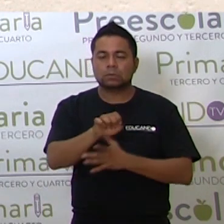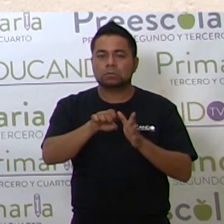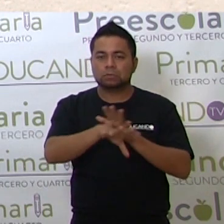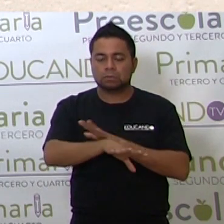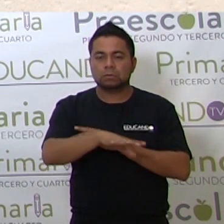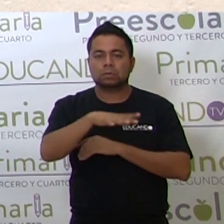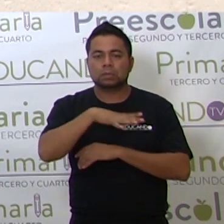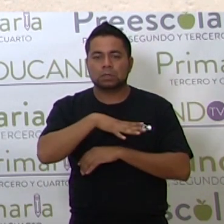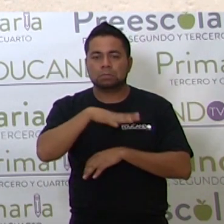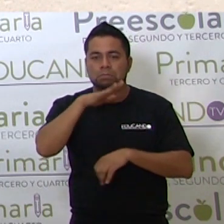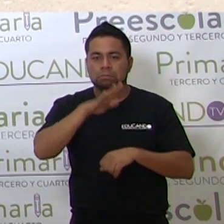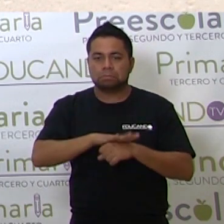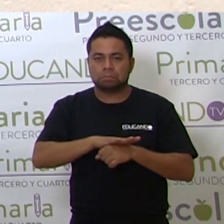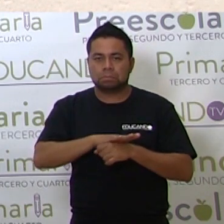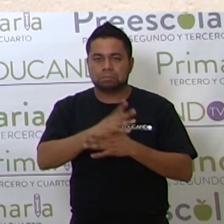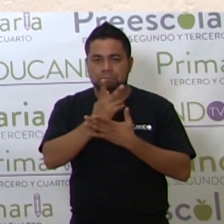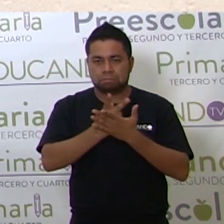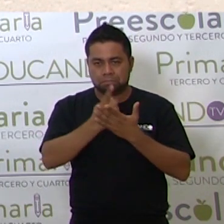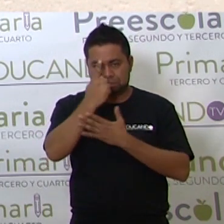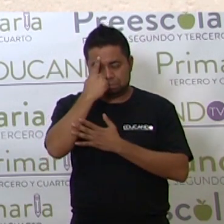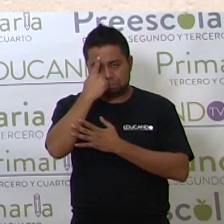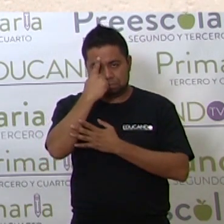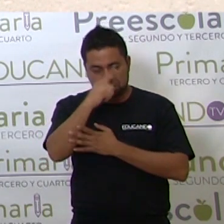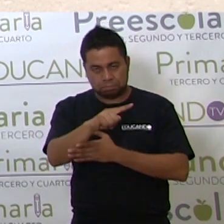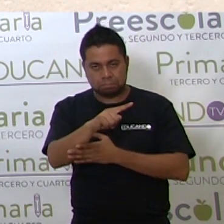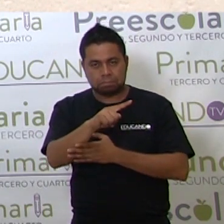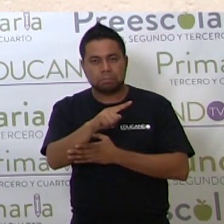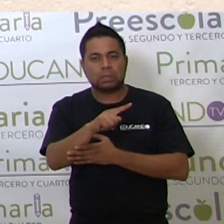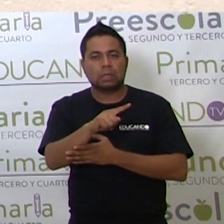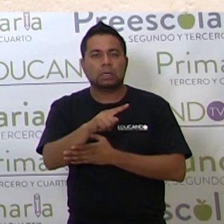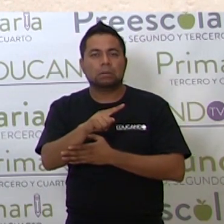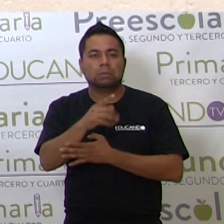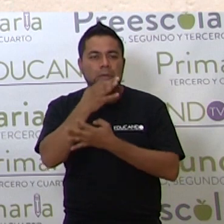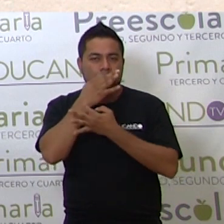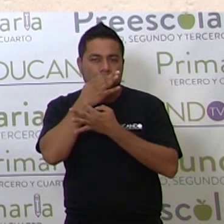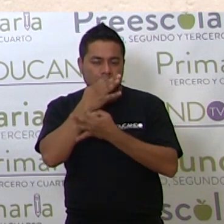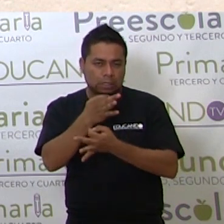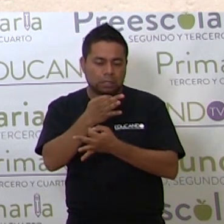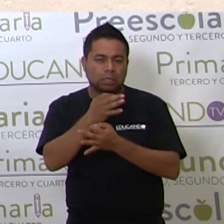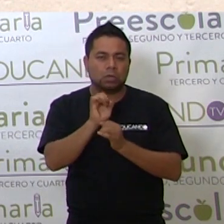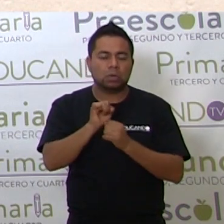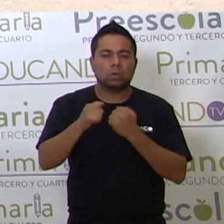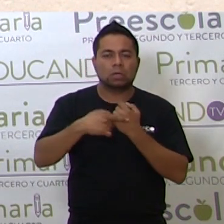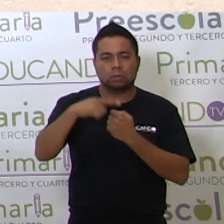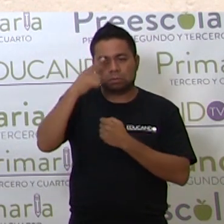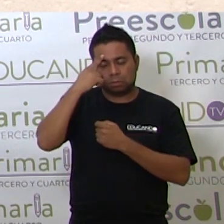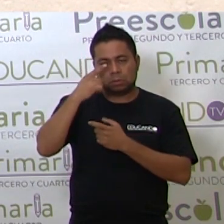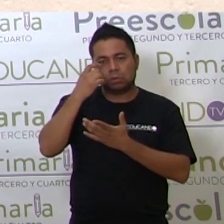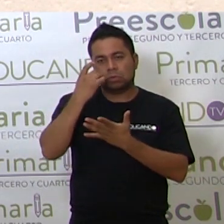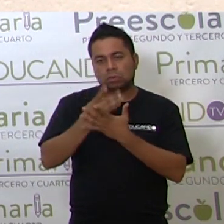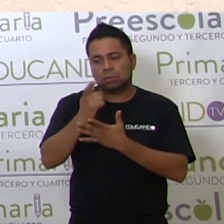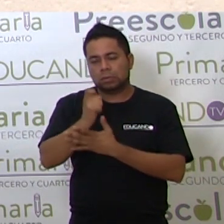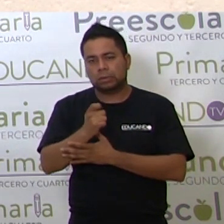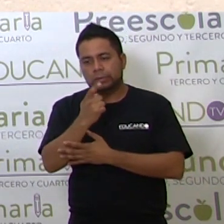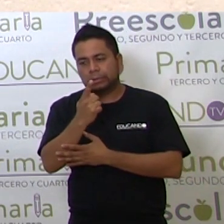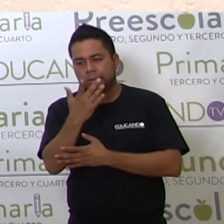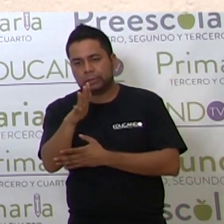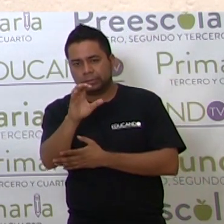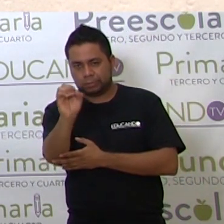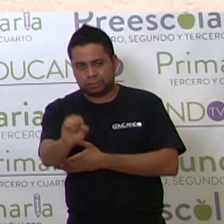más programas de entretenimiento que un programa que la cantidad que solamente sería 1 el